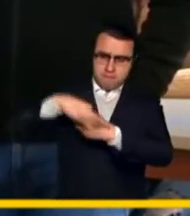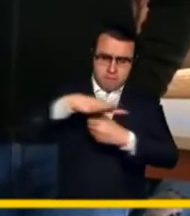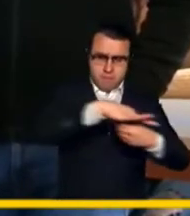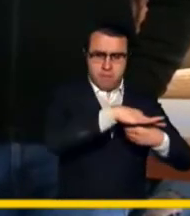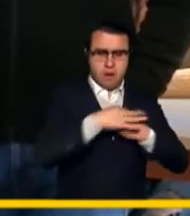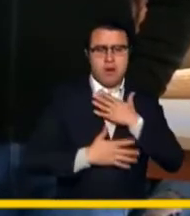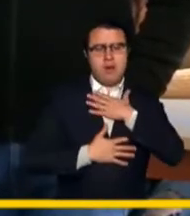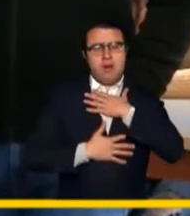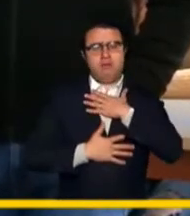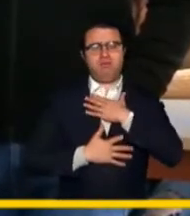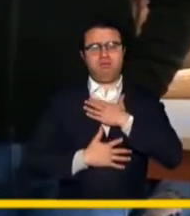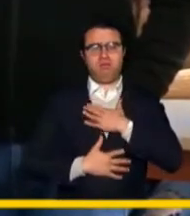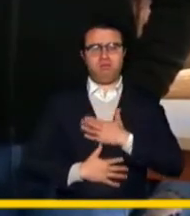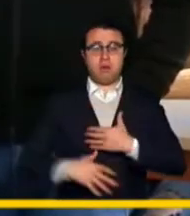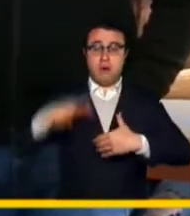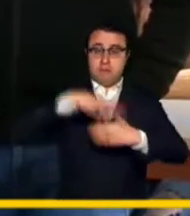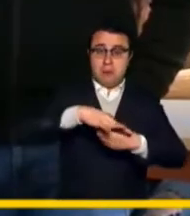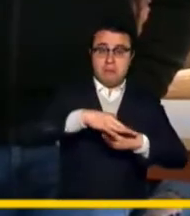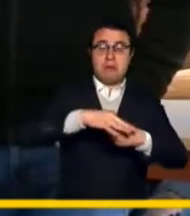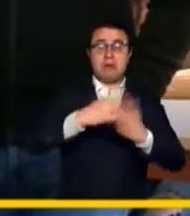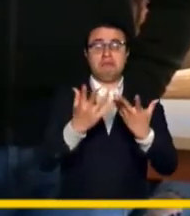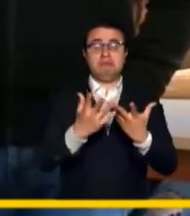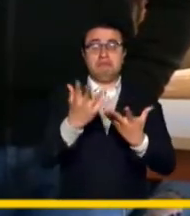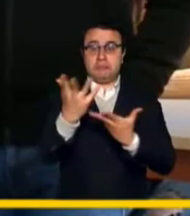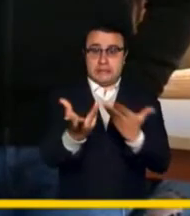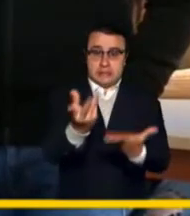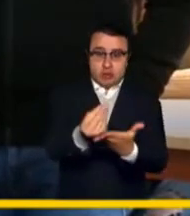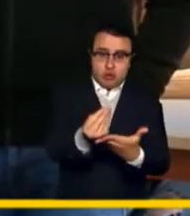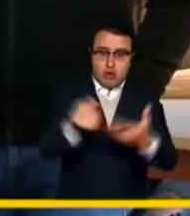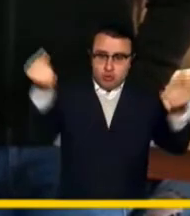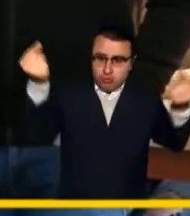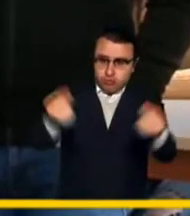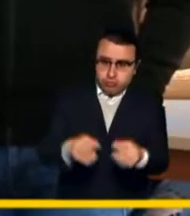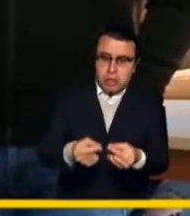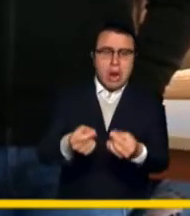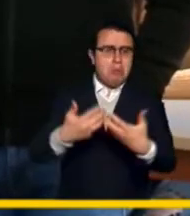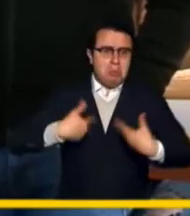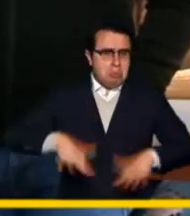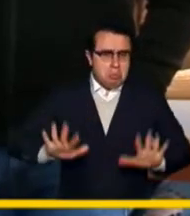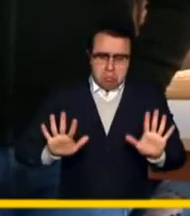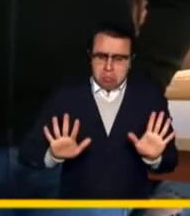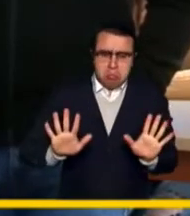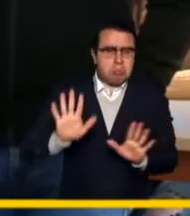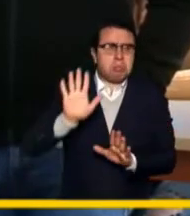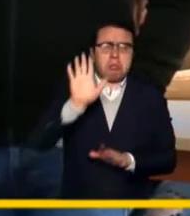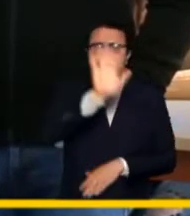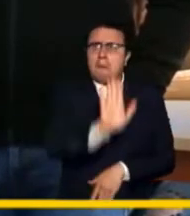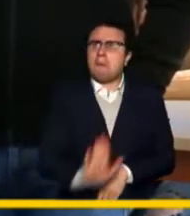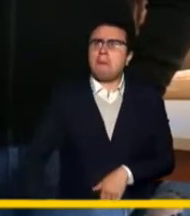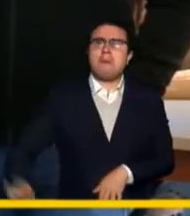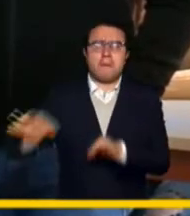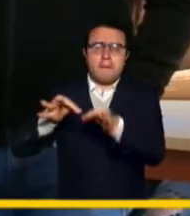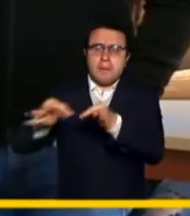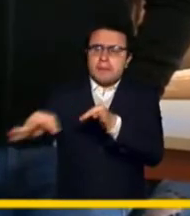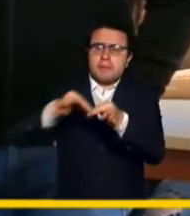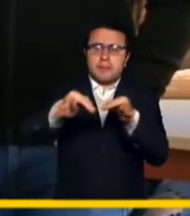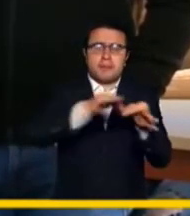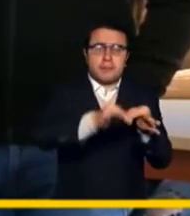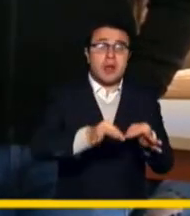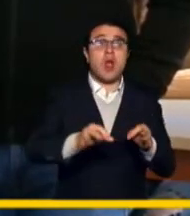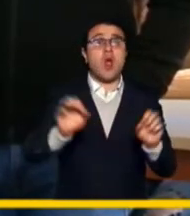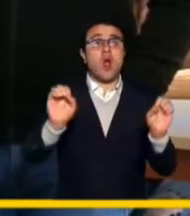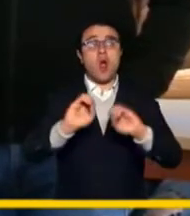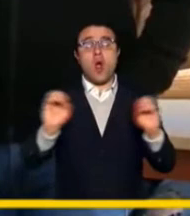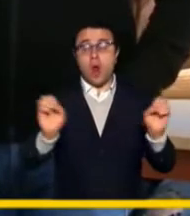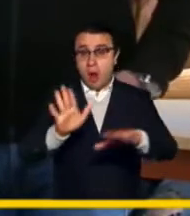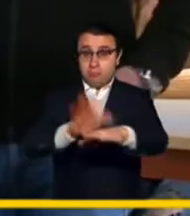calma ante los resultados, cualesquiera que sean, en todos los municipios del país. Si hay algún tipo de inconformidad,